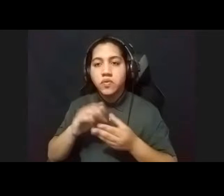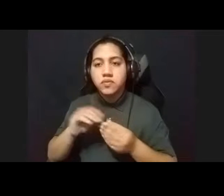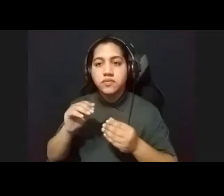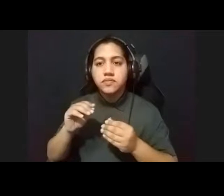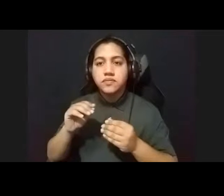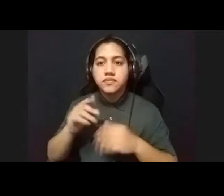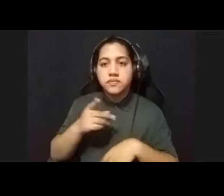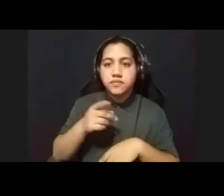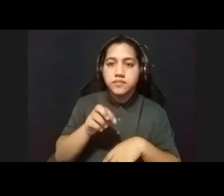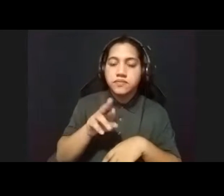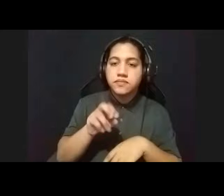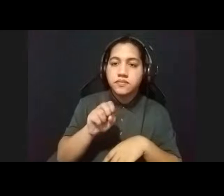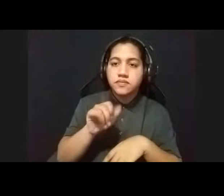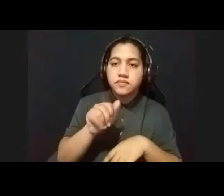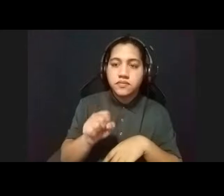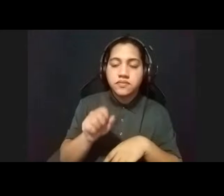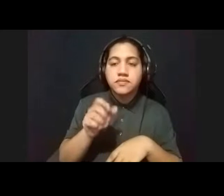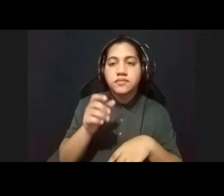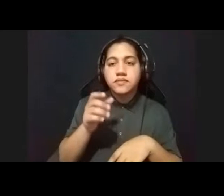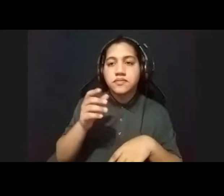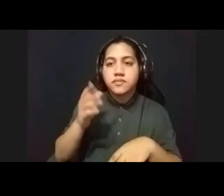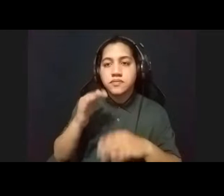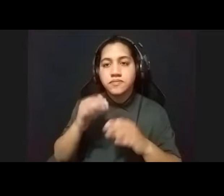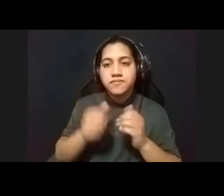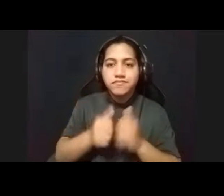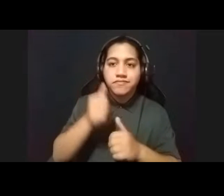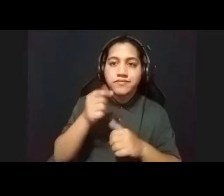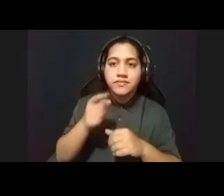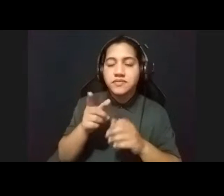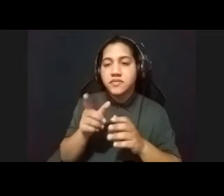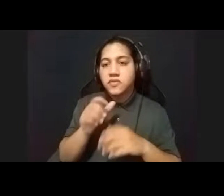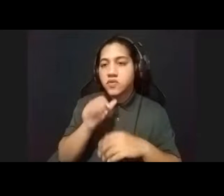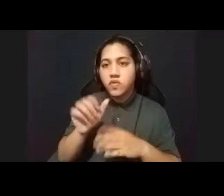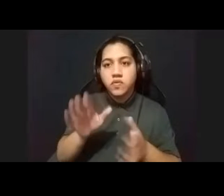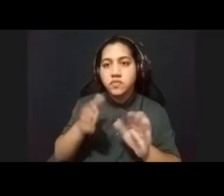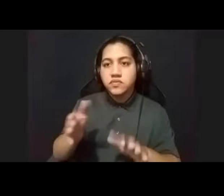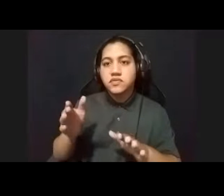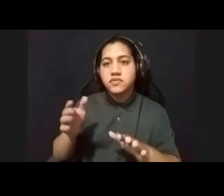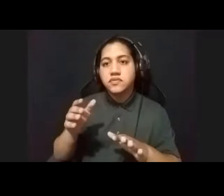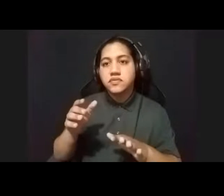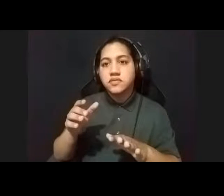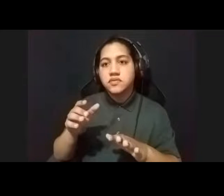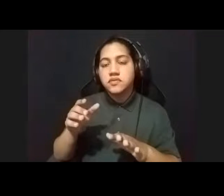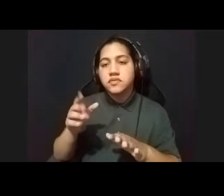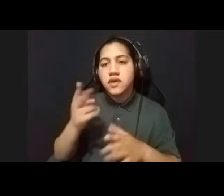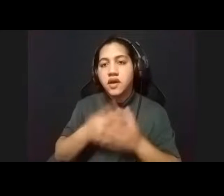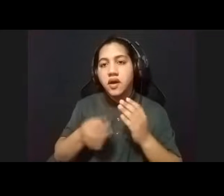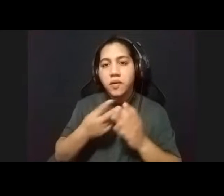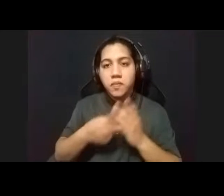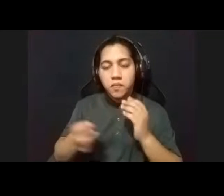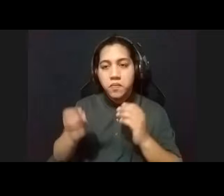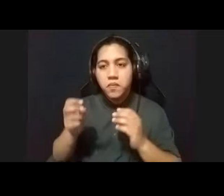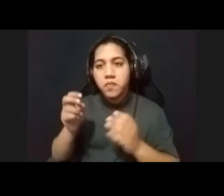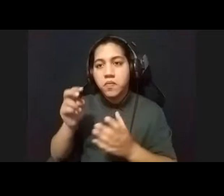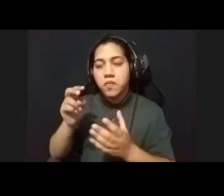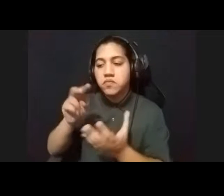persas, porque en la mayoría de las veces él no muere. En la mayoría de las veces ambos caen, tanto